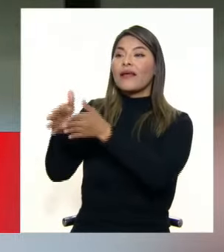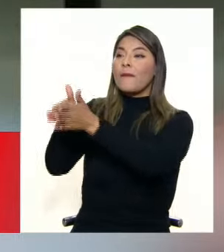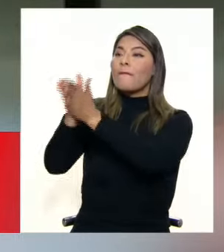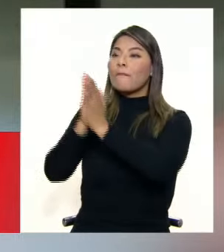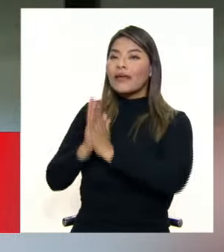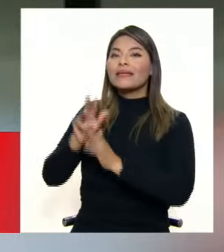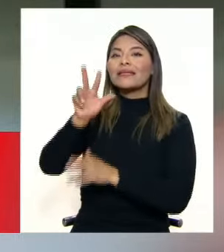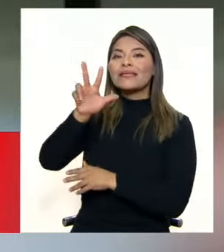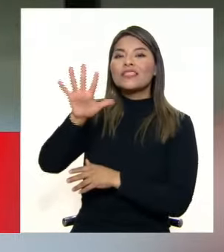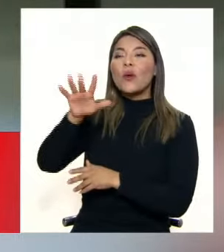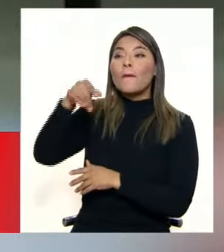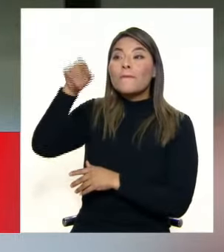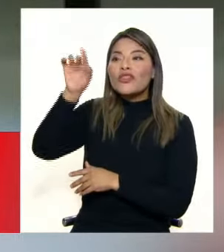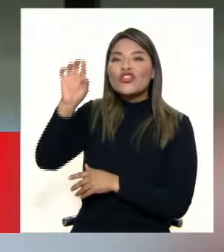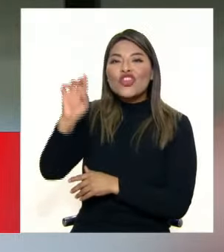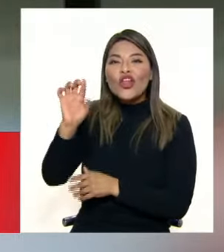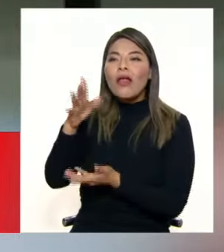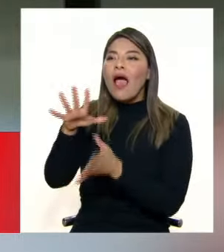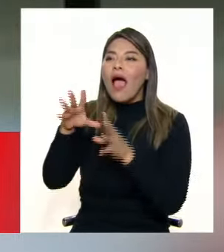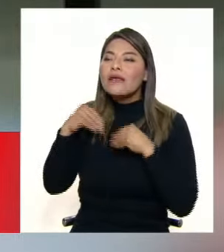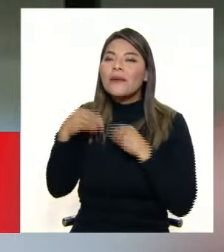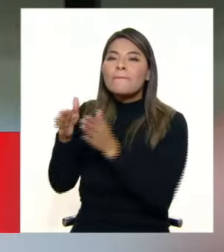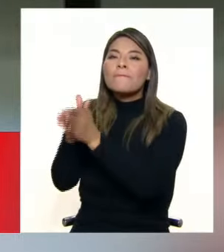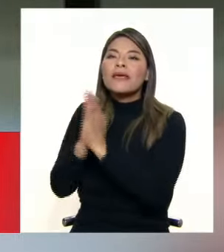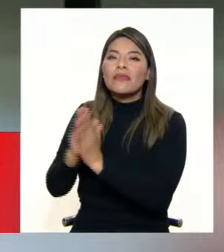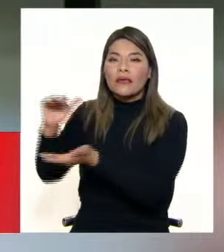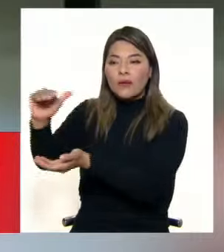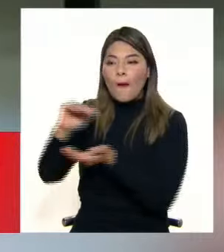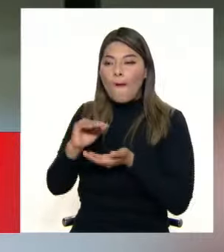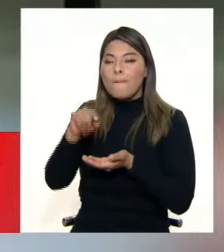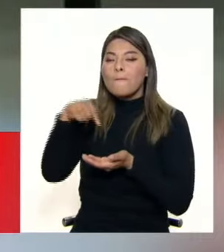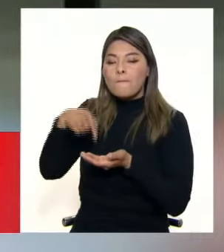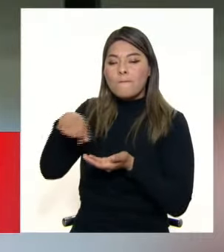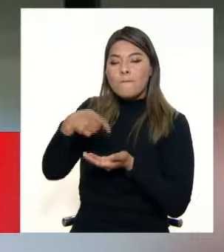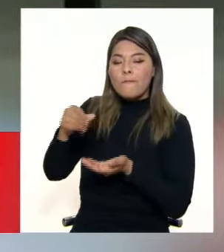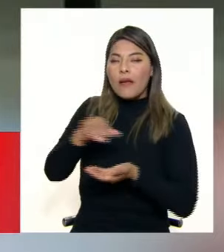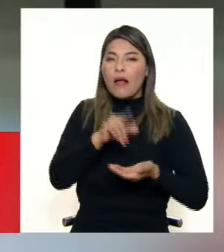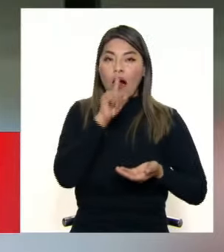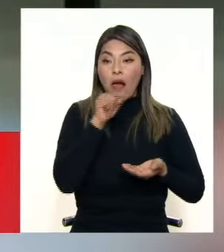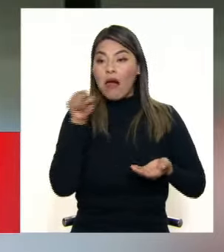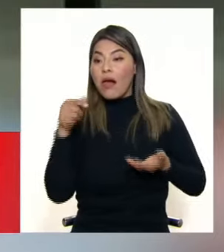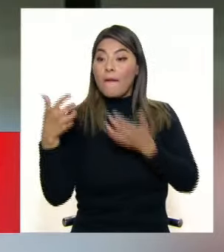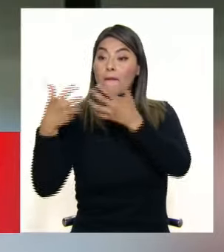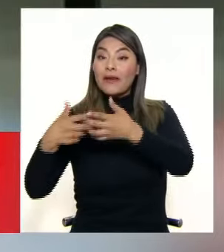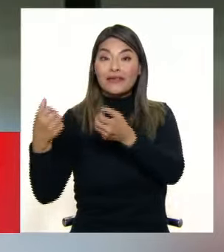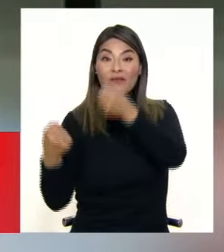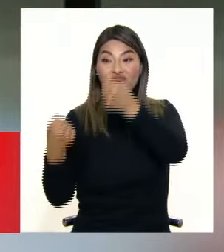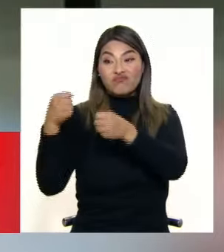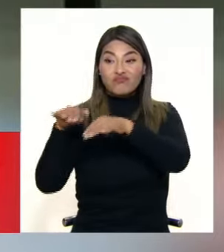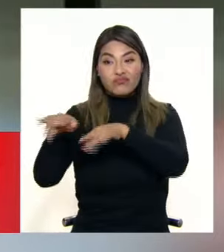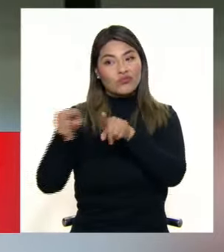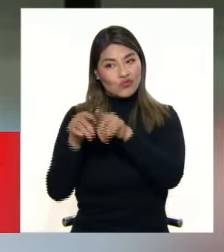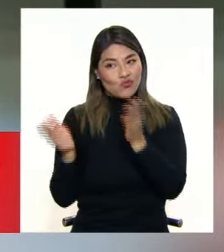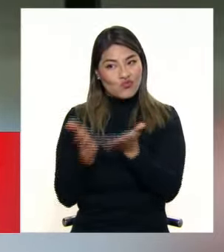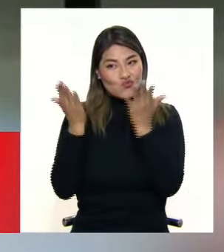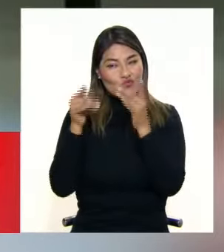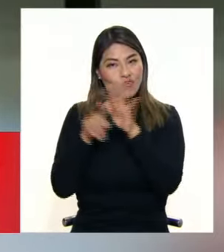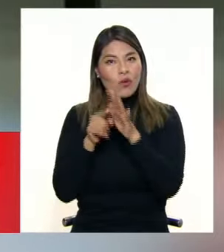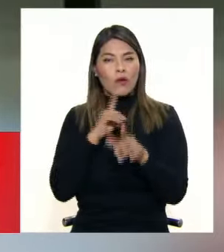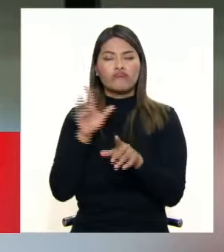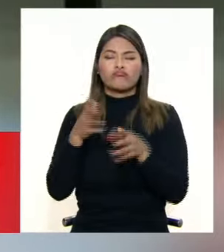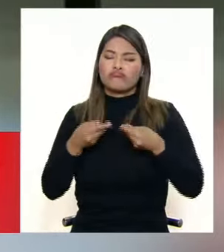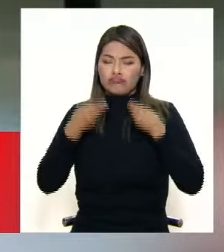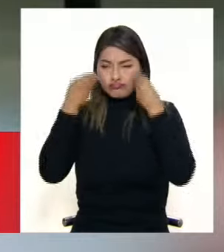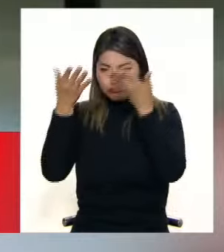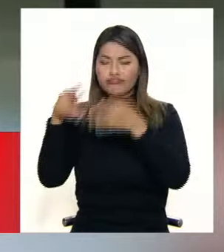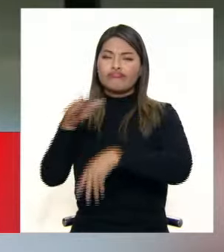35 millones de dólares a cambio de que la empresa Odebrecht ganara el